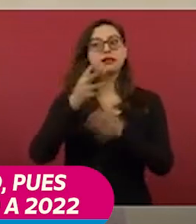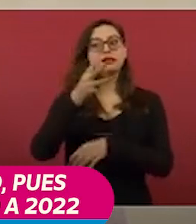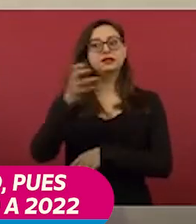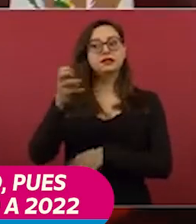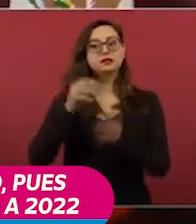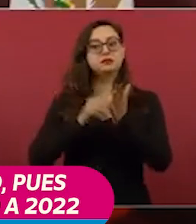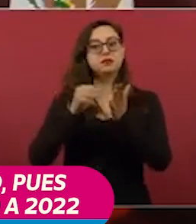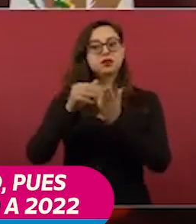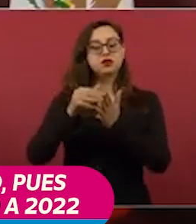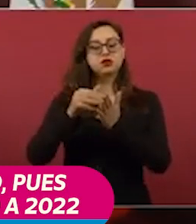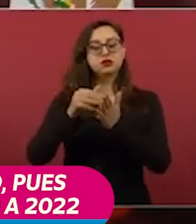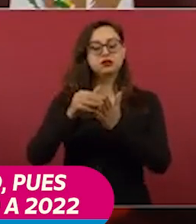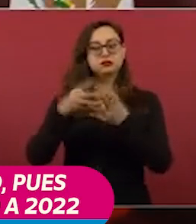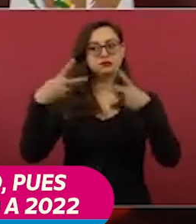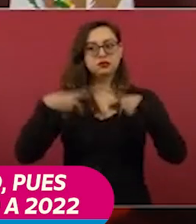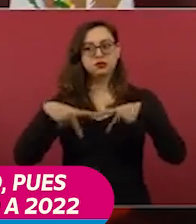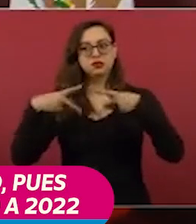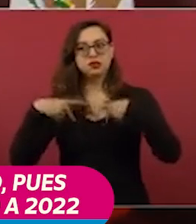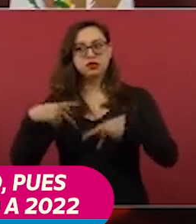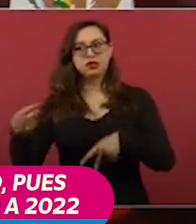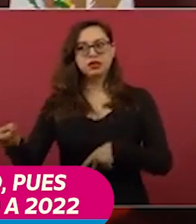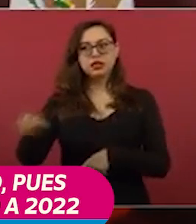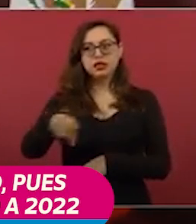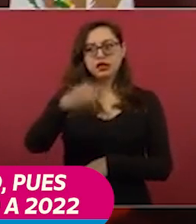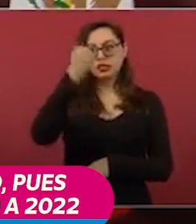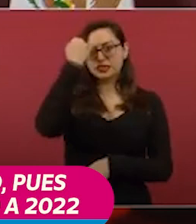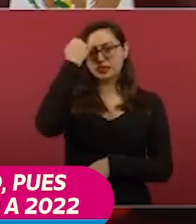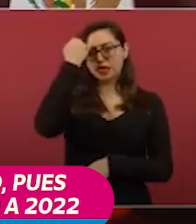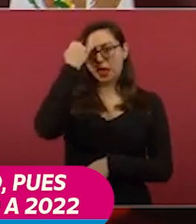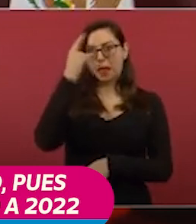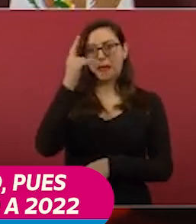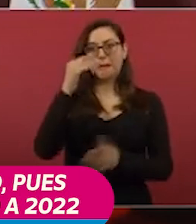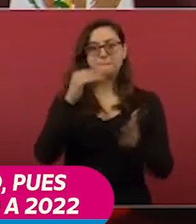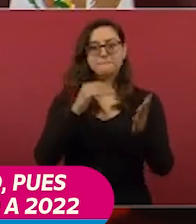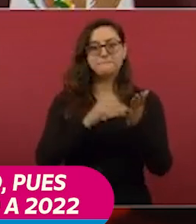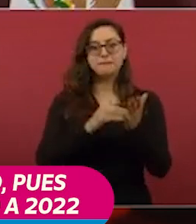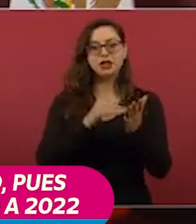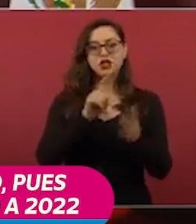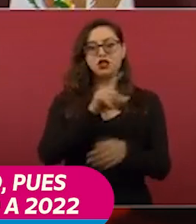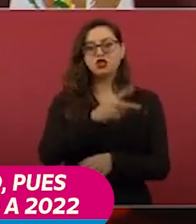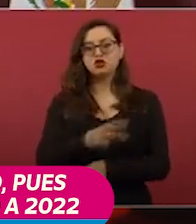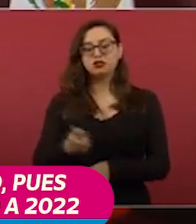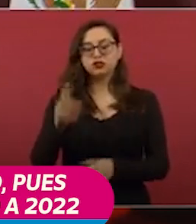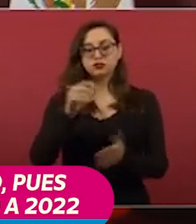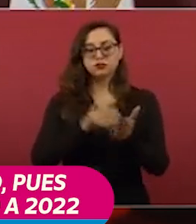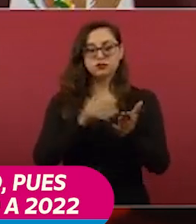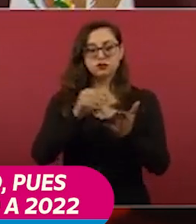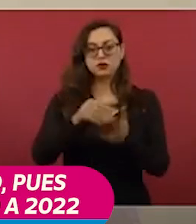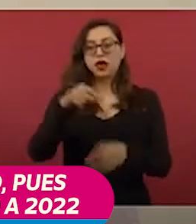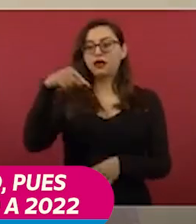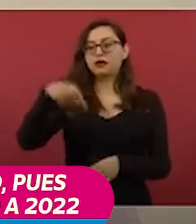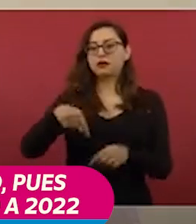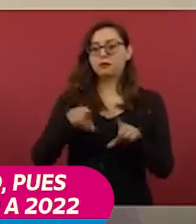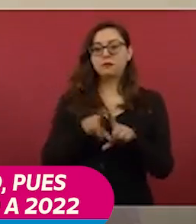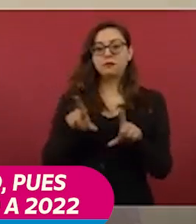en 1.200, y nosotros tenemos, de acuerdo al último censo,